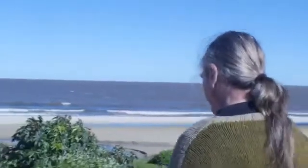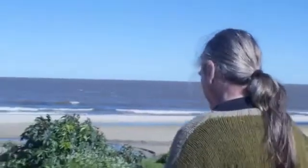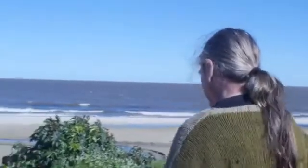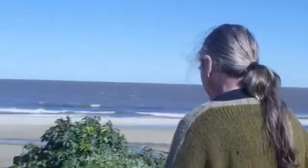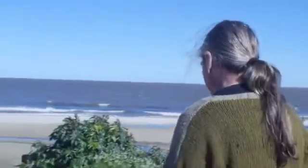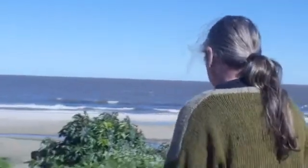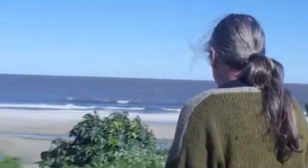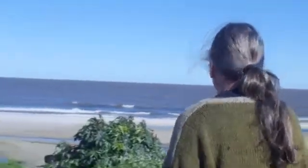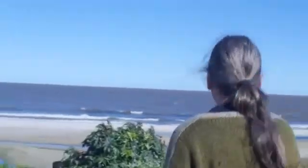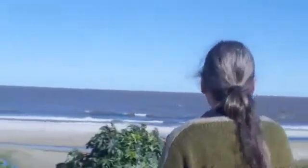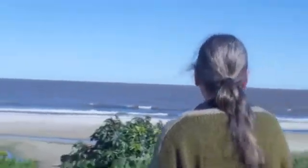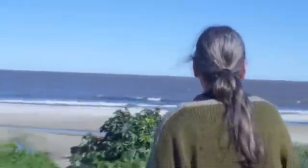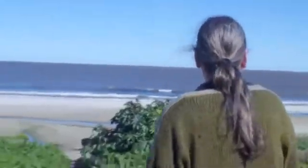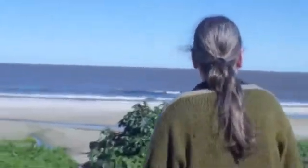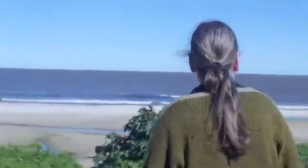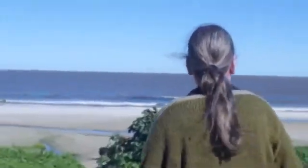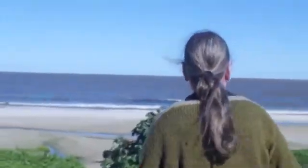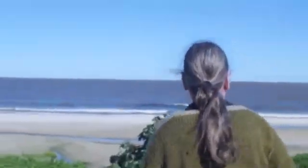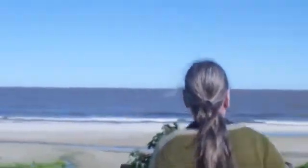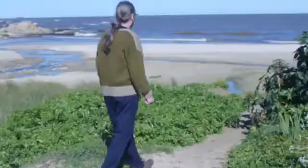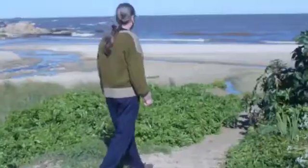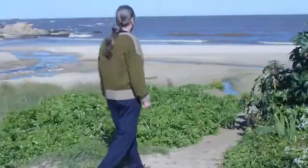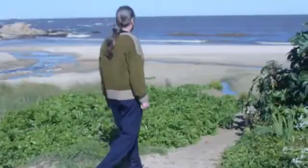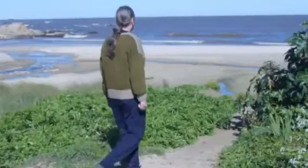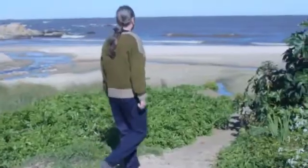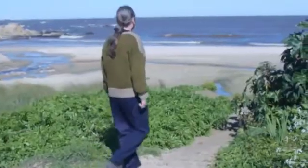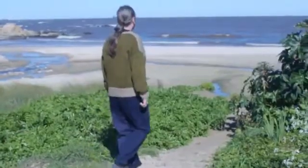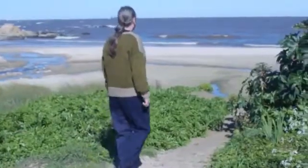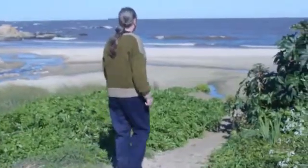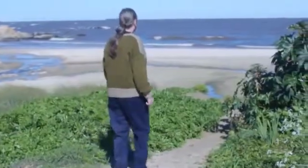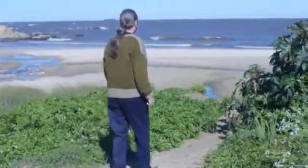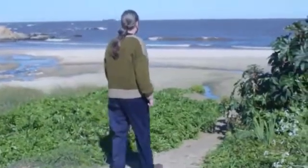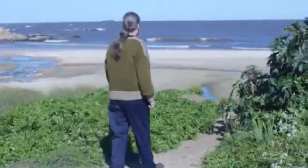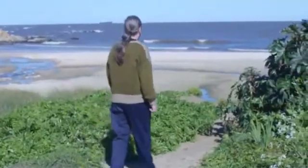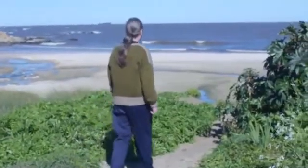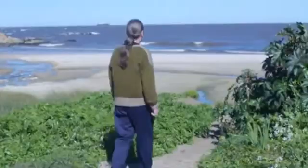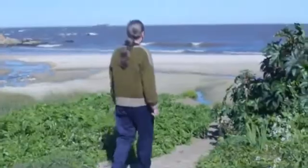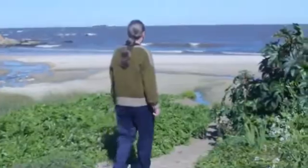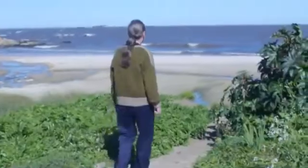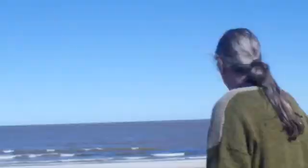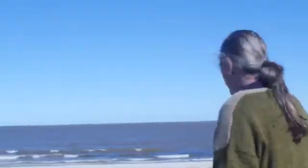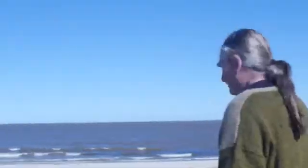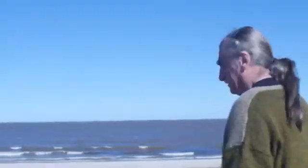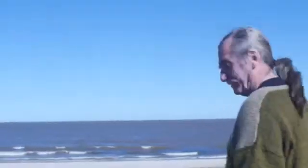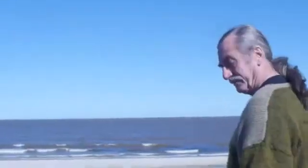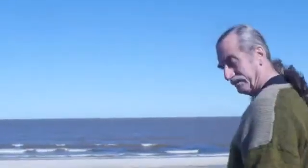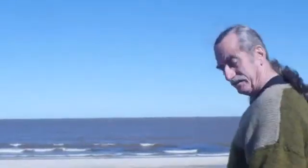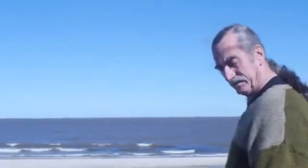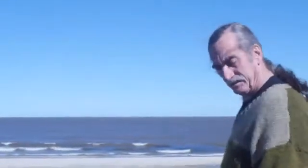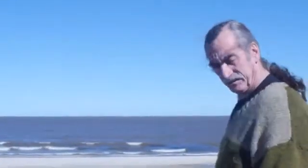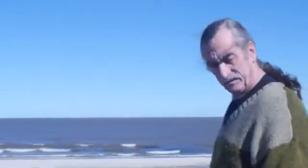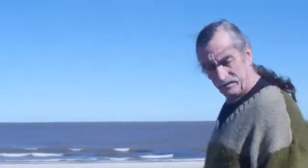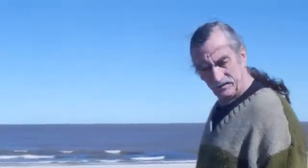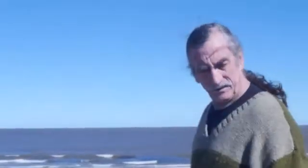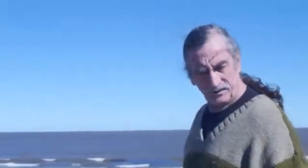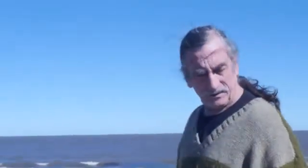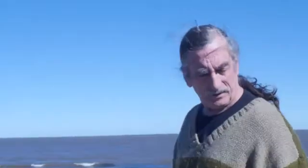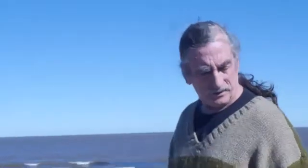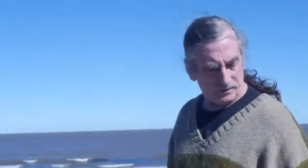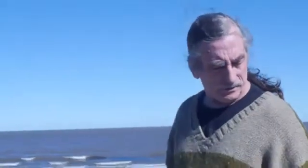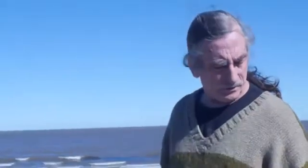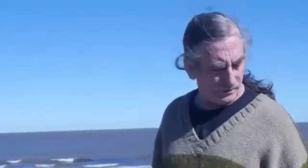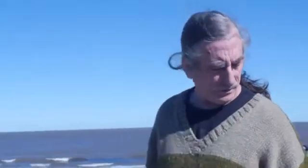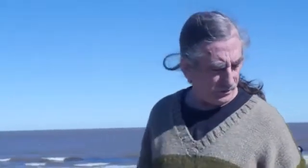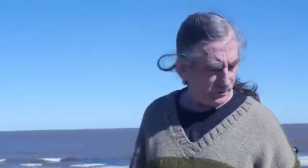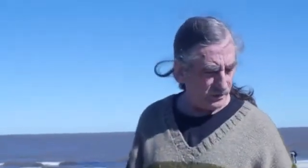que se autodefine como anarquista hoy y que ve en el pasado y en el presente de Mujica una contradicción que a él le